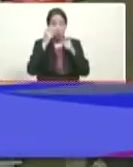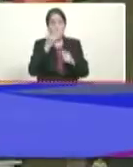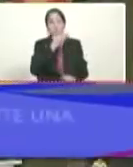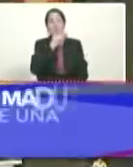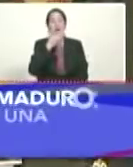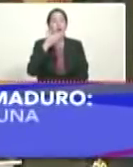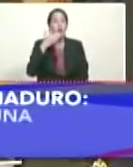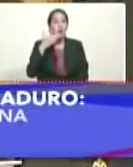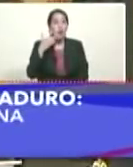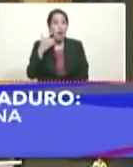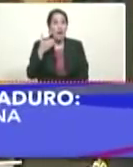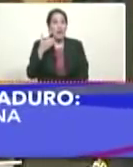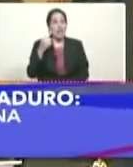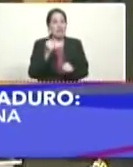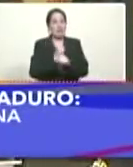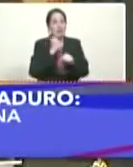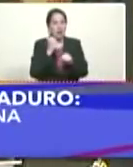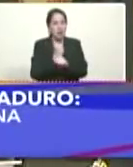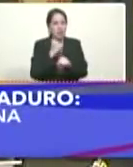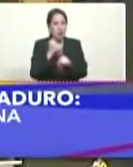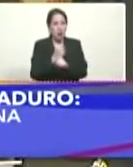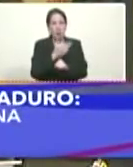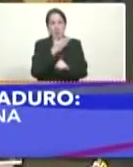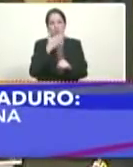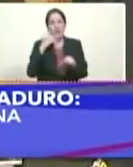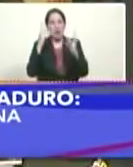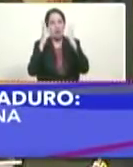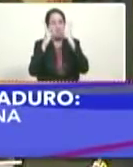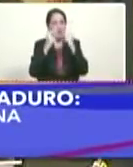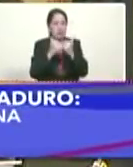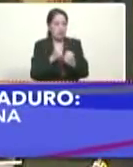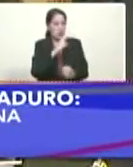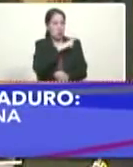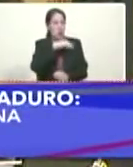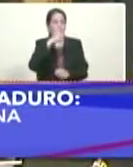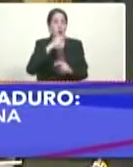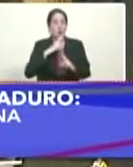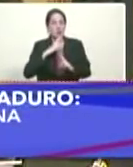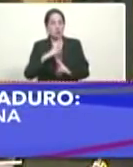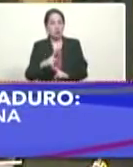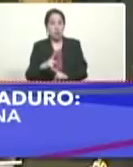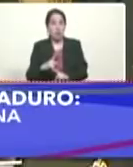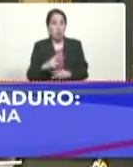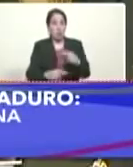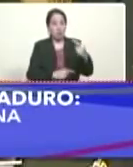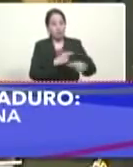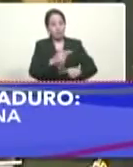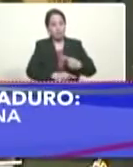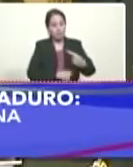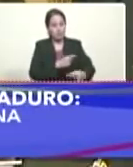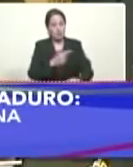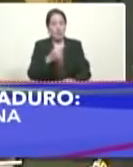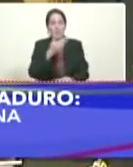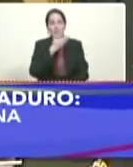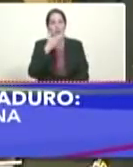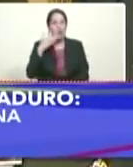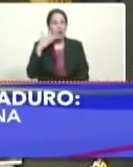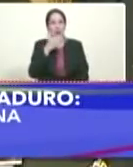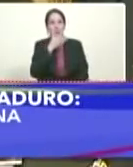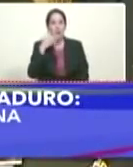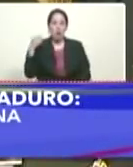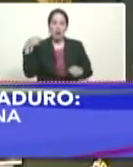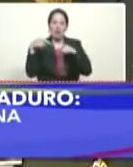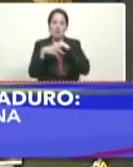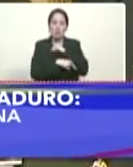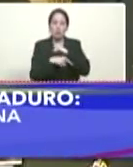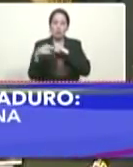la gestión y la gerencia los resultados cada día que pase profundizar